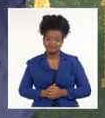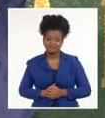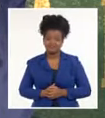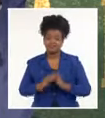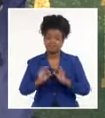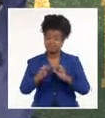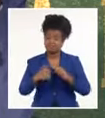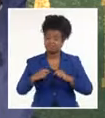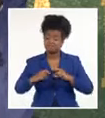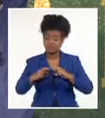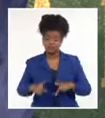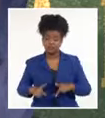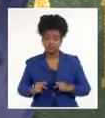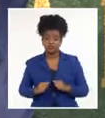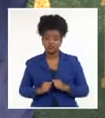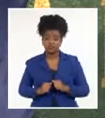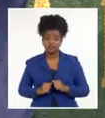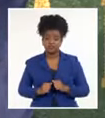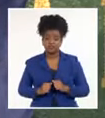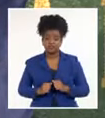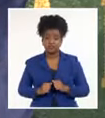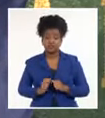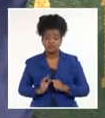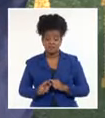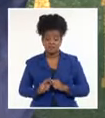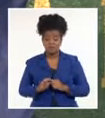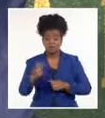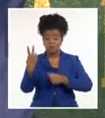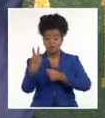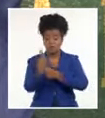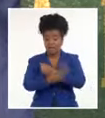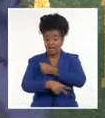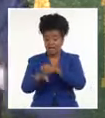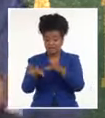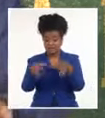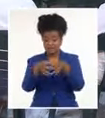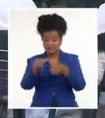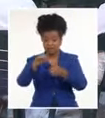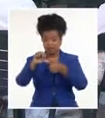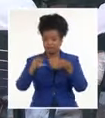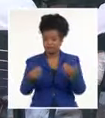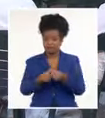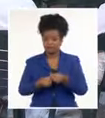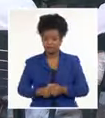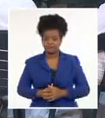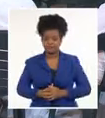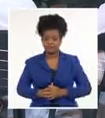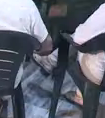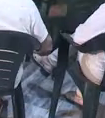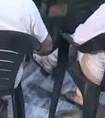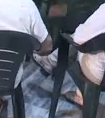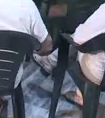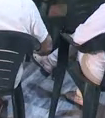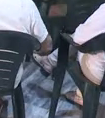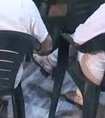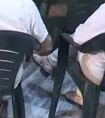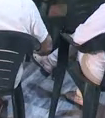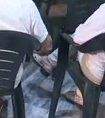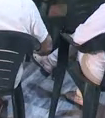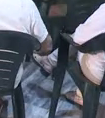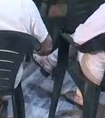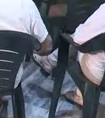reitero que el escenario ideal es la comunidad de estados latinoamericanos y caribeños. Muchas gracias. Otra pregunta, por